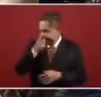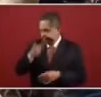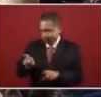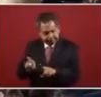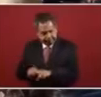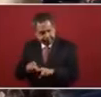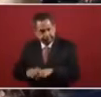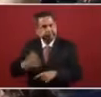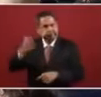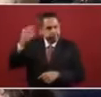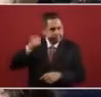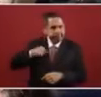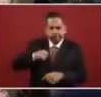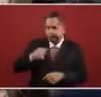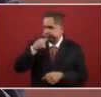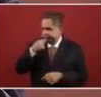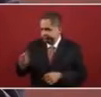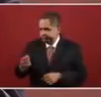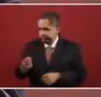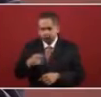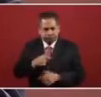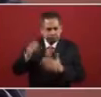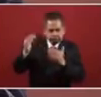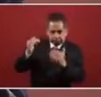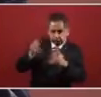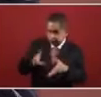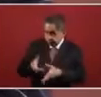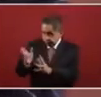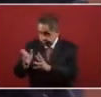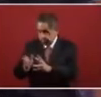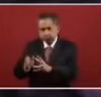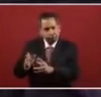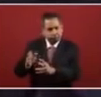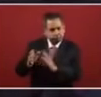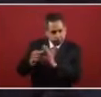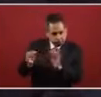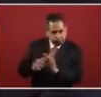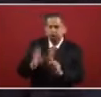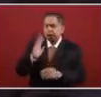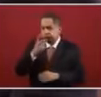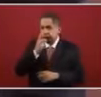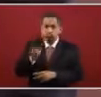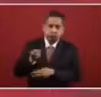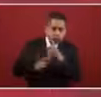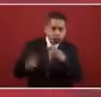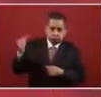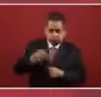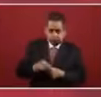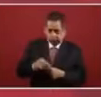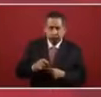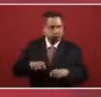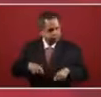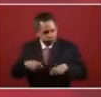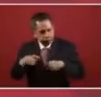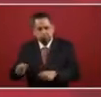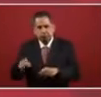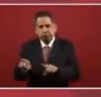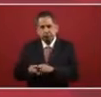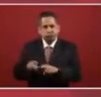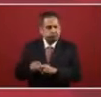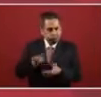cuando los despedimos, les dije que regresando tenían también